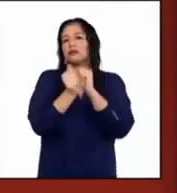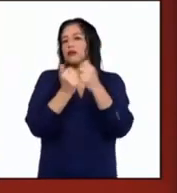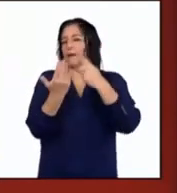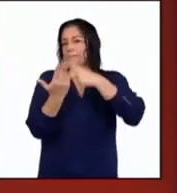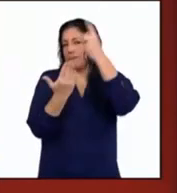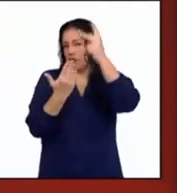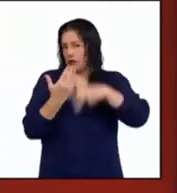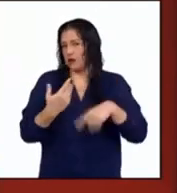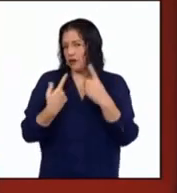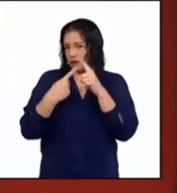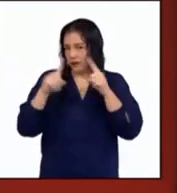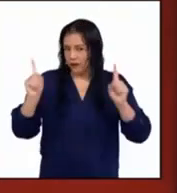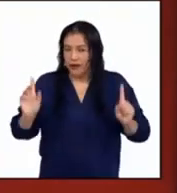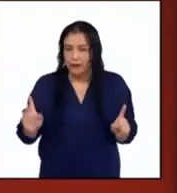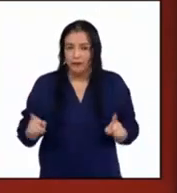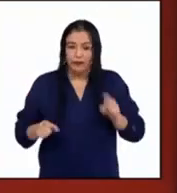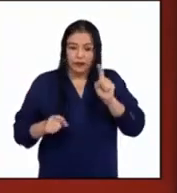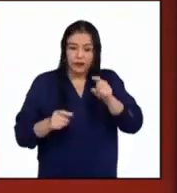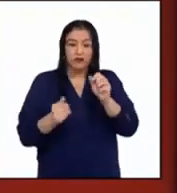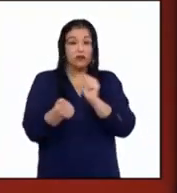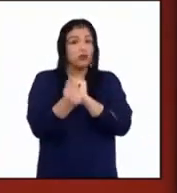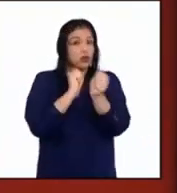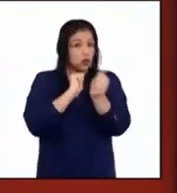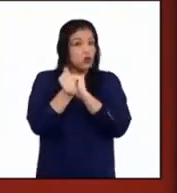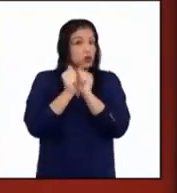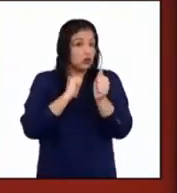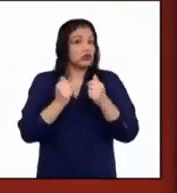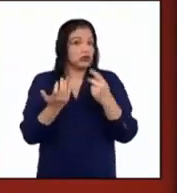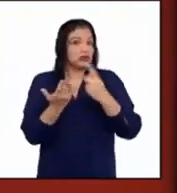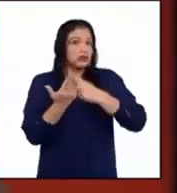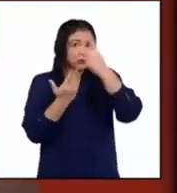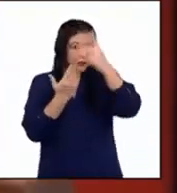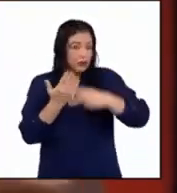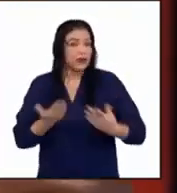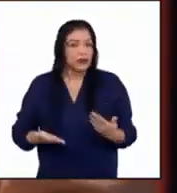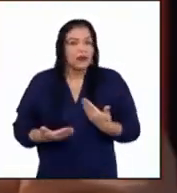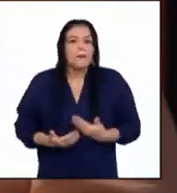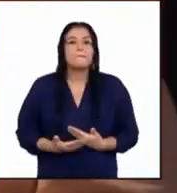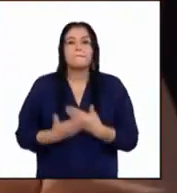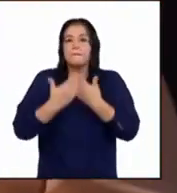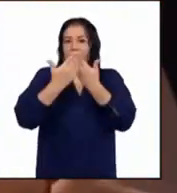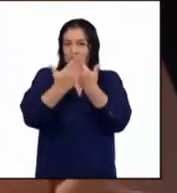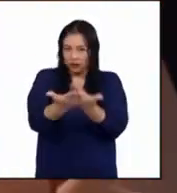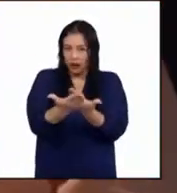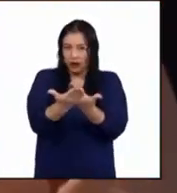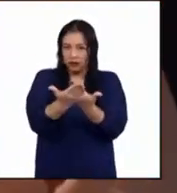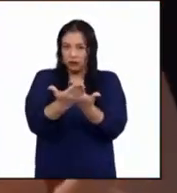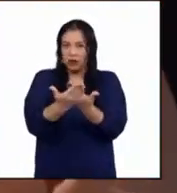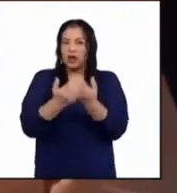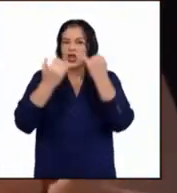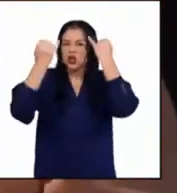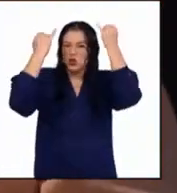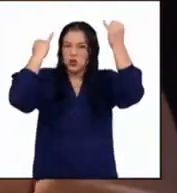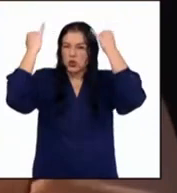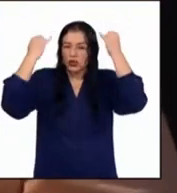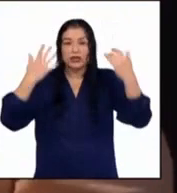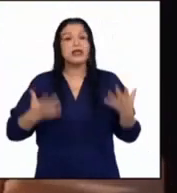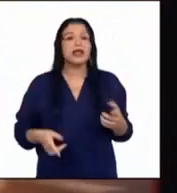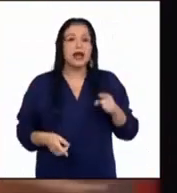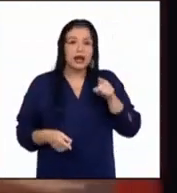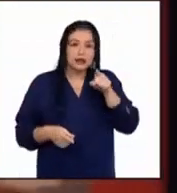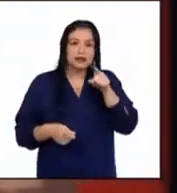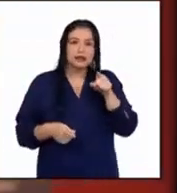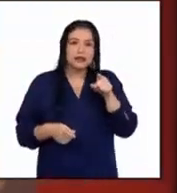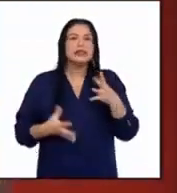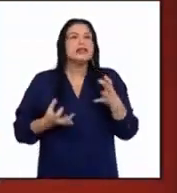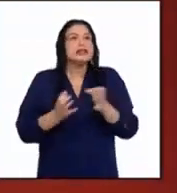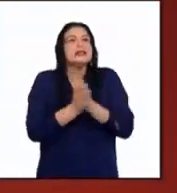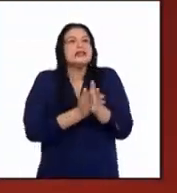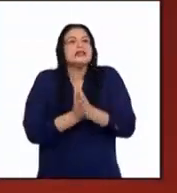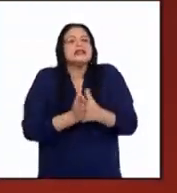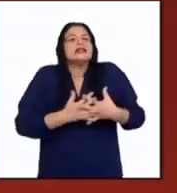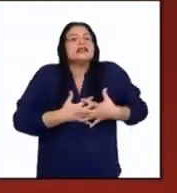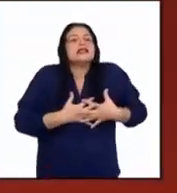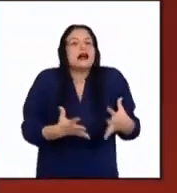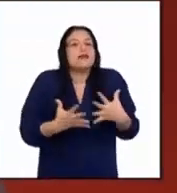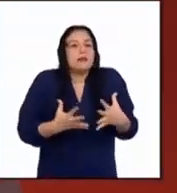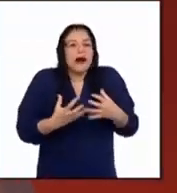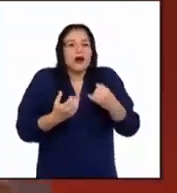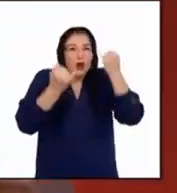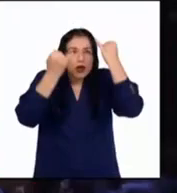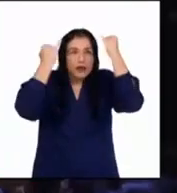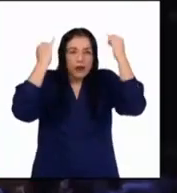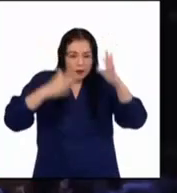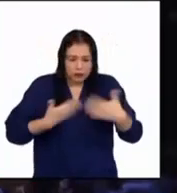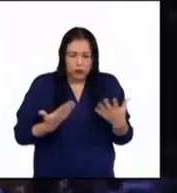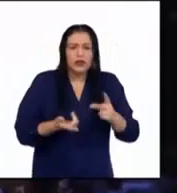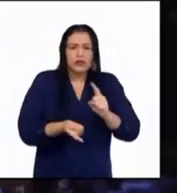proyecto. En estos concursos de proyecto, ellos plantearon sus ideas con las cuales ellos estaban muy apasionados para generar